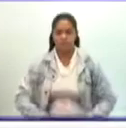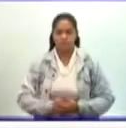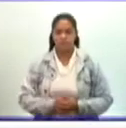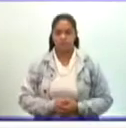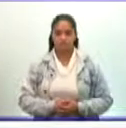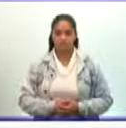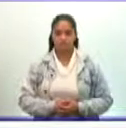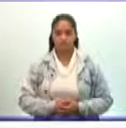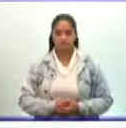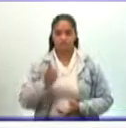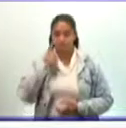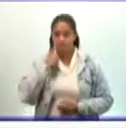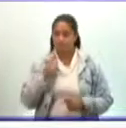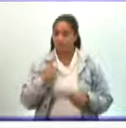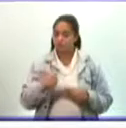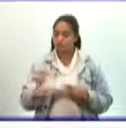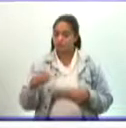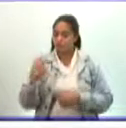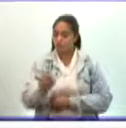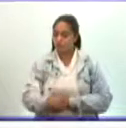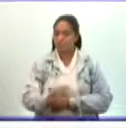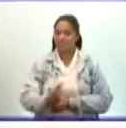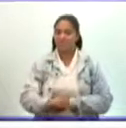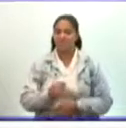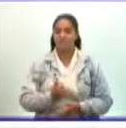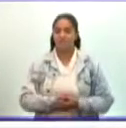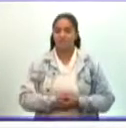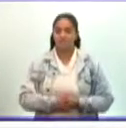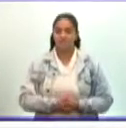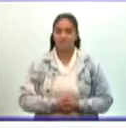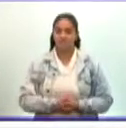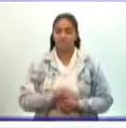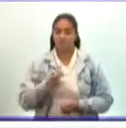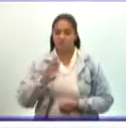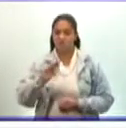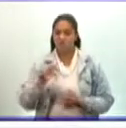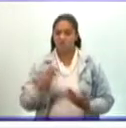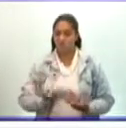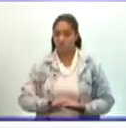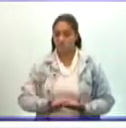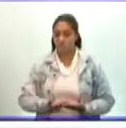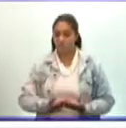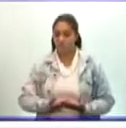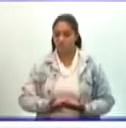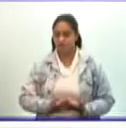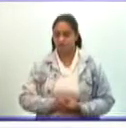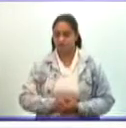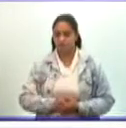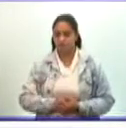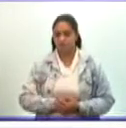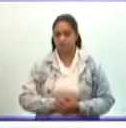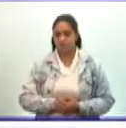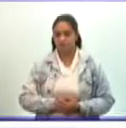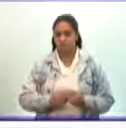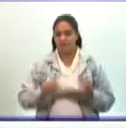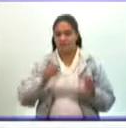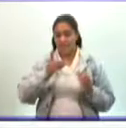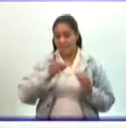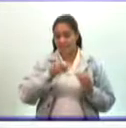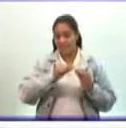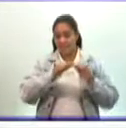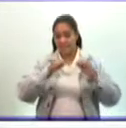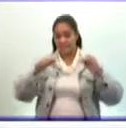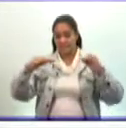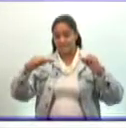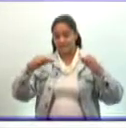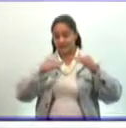Veamos otro caso. Fíjense que ahora nos dicen que el segmento de E paralelo al segmento CB,